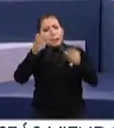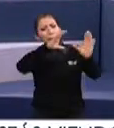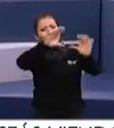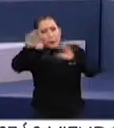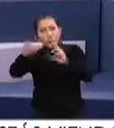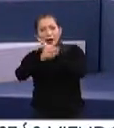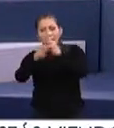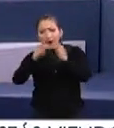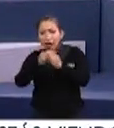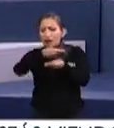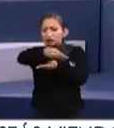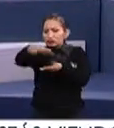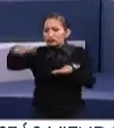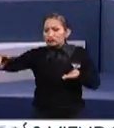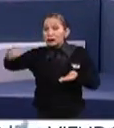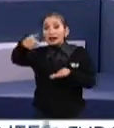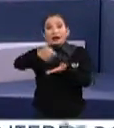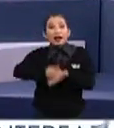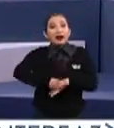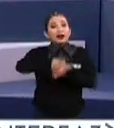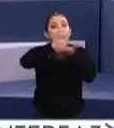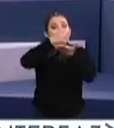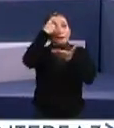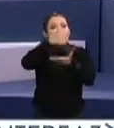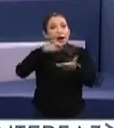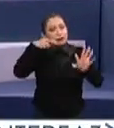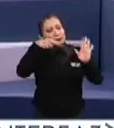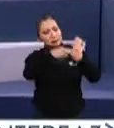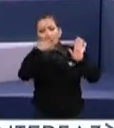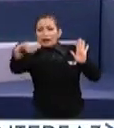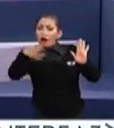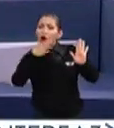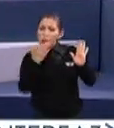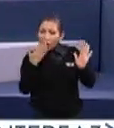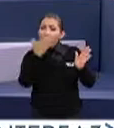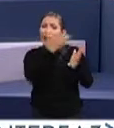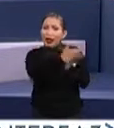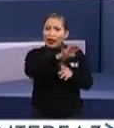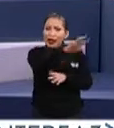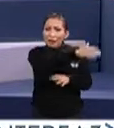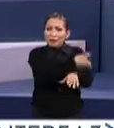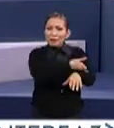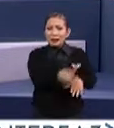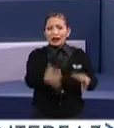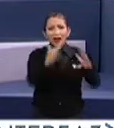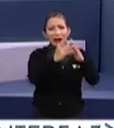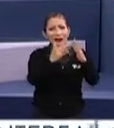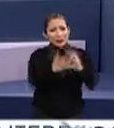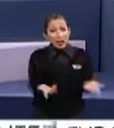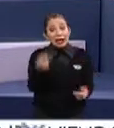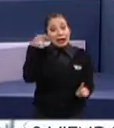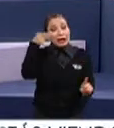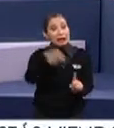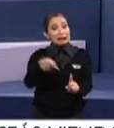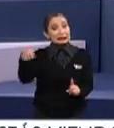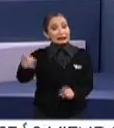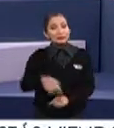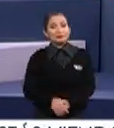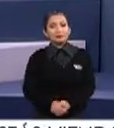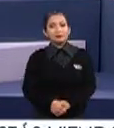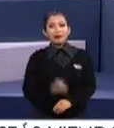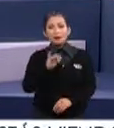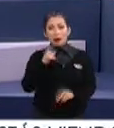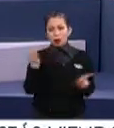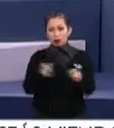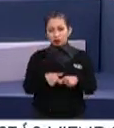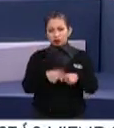materiales didácticos que nos permiten visibilizar la presencia de los hombres en el espacio doméstico, claro, que ese es el fin. Iván, vamos a